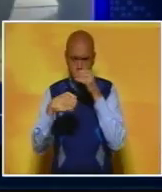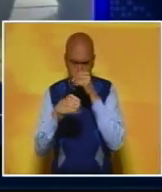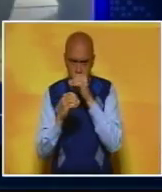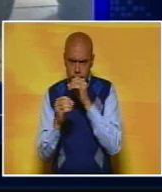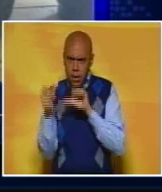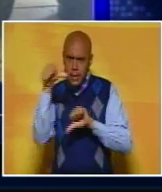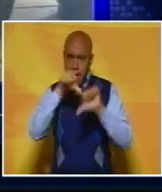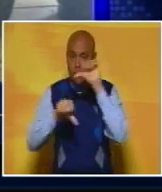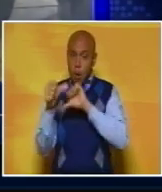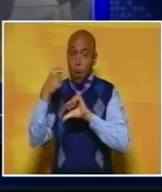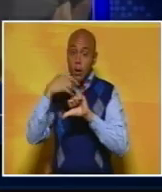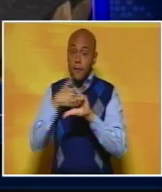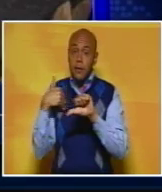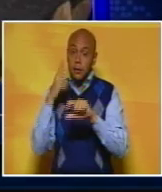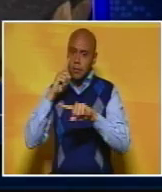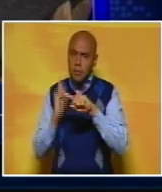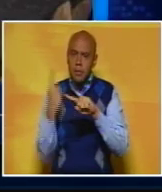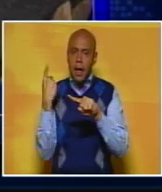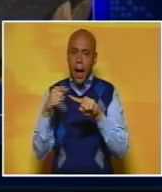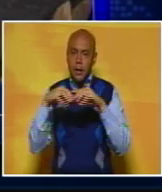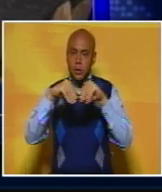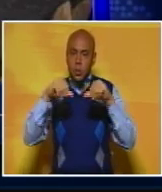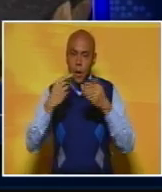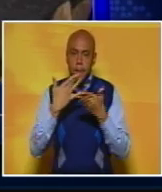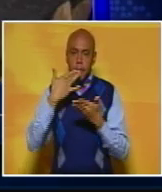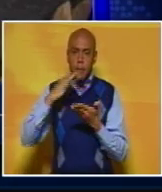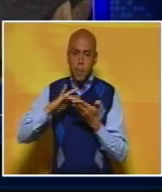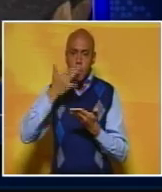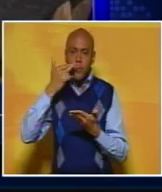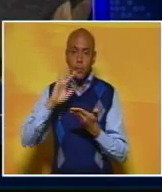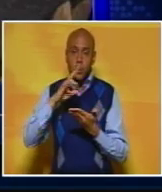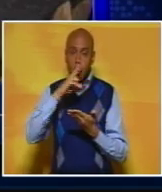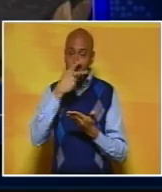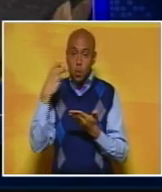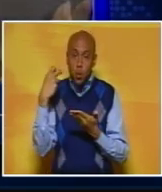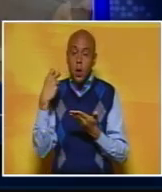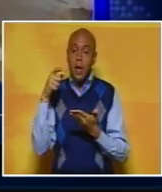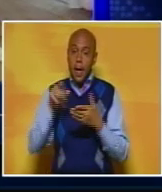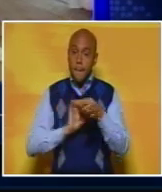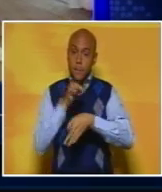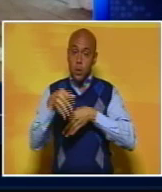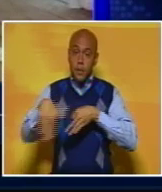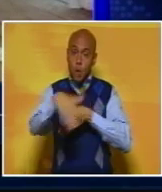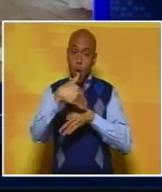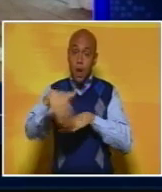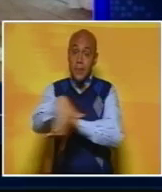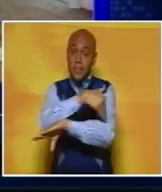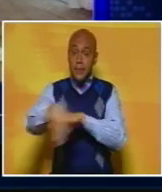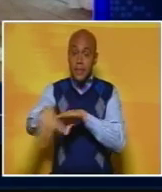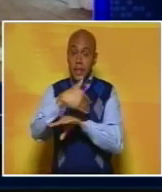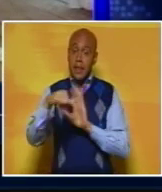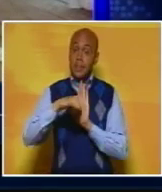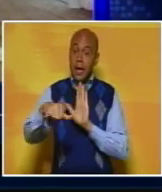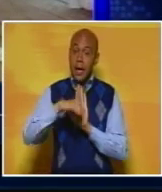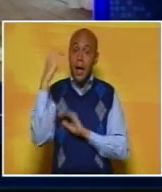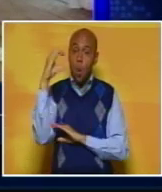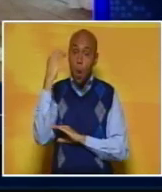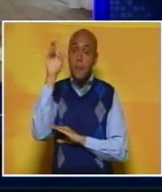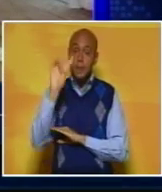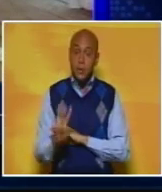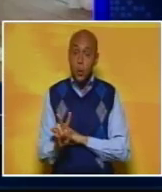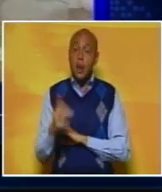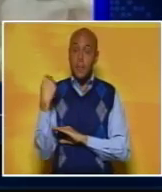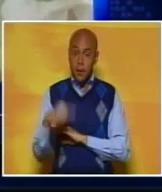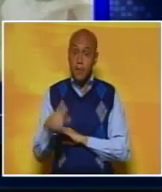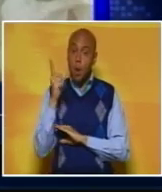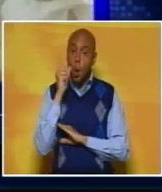para el procesamiento de clorhidrato de cocaína ubicado en el municipio José María Semperum, cercano a la frontera con Colombia. Reverol detalló que el